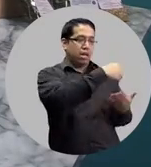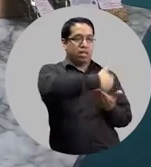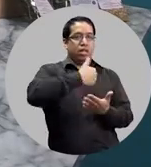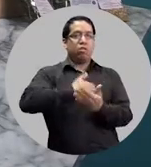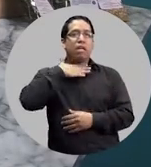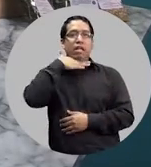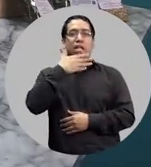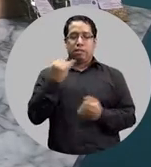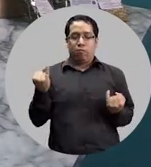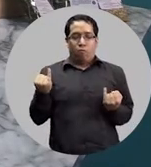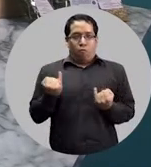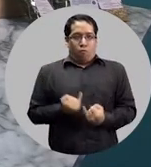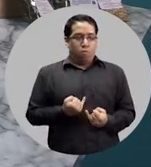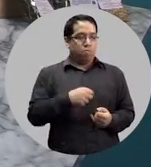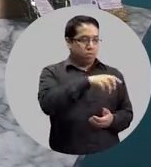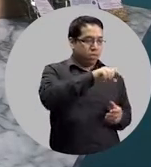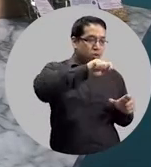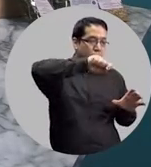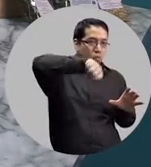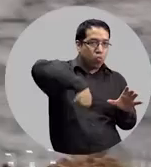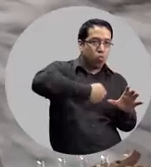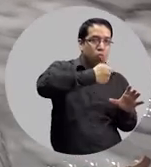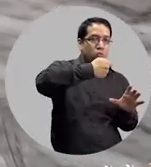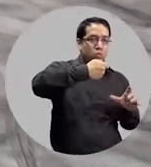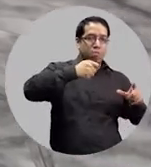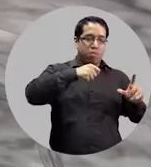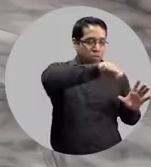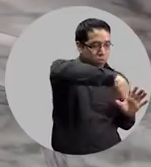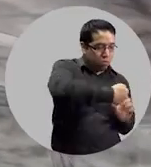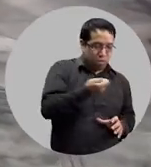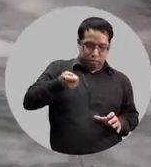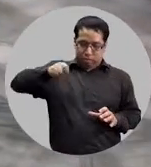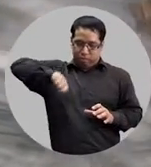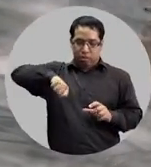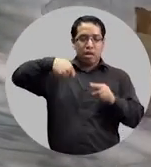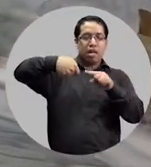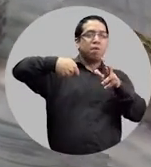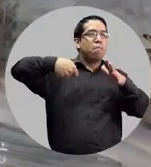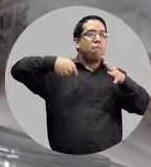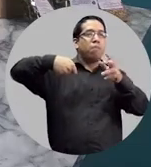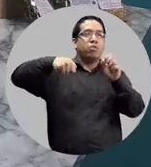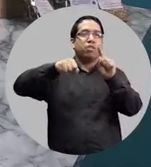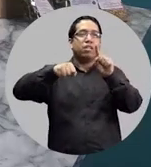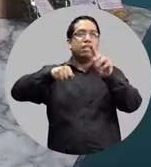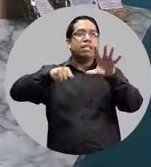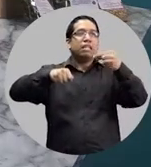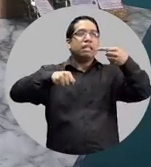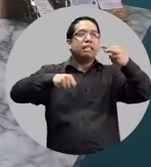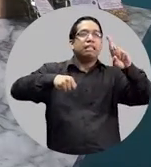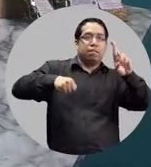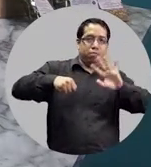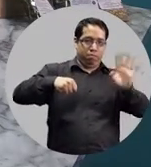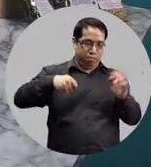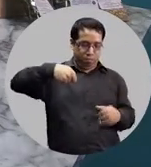grasa. Vamos a estar utilizando una cucharada. Una cucharada sopera que equivale a 15